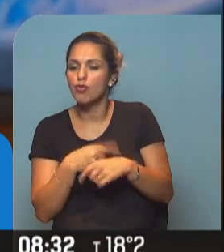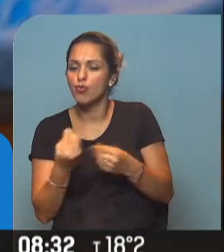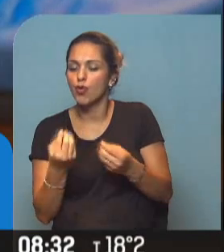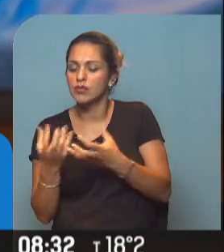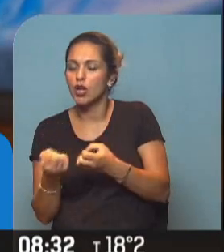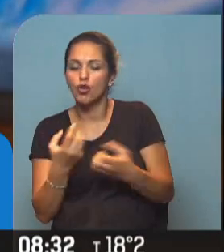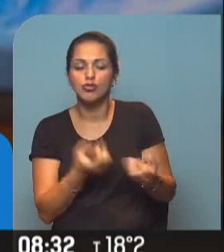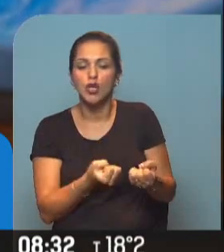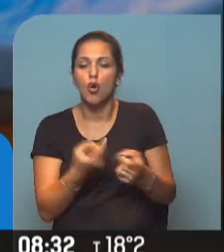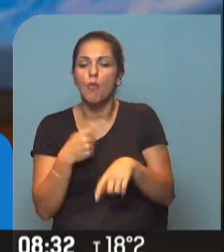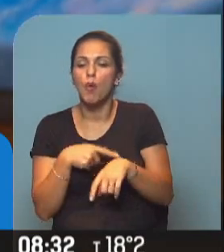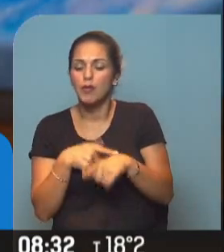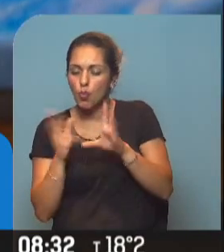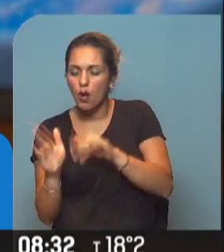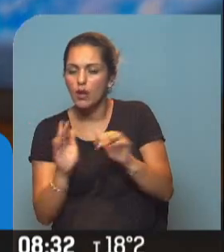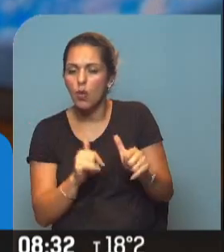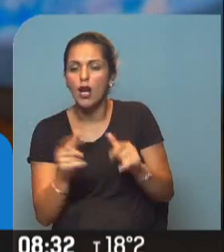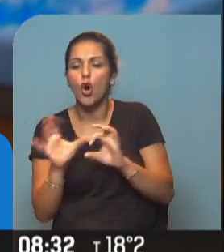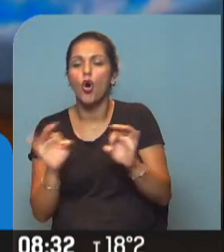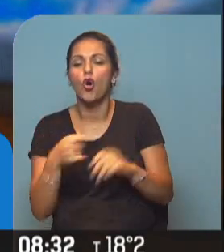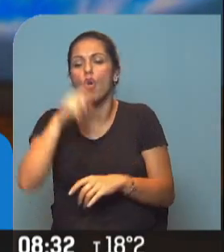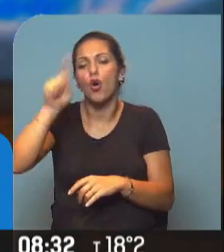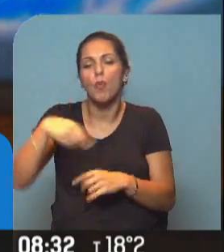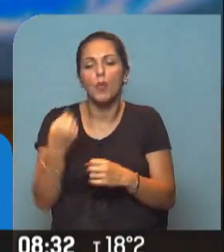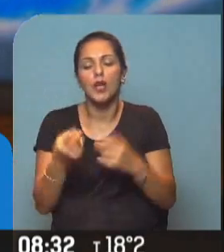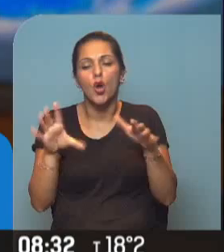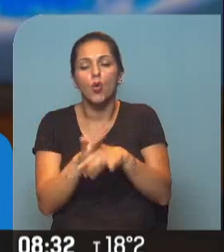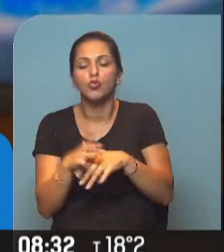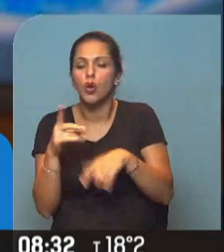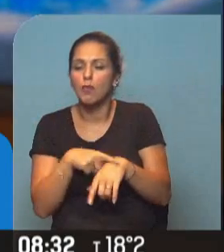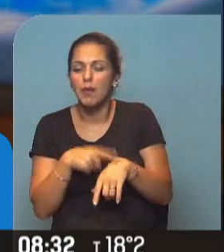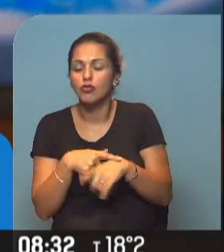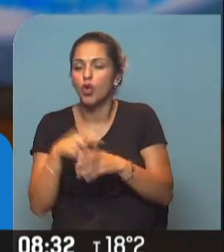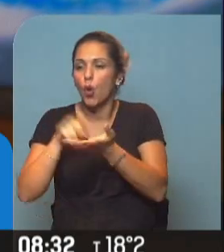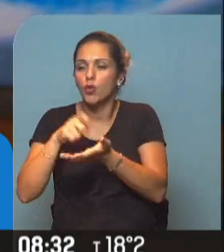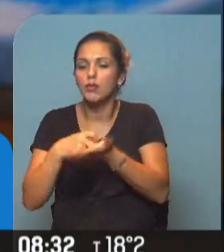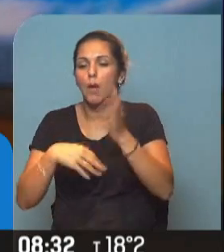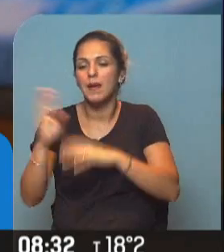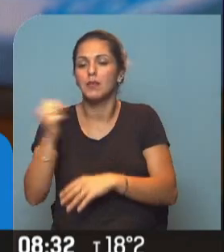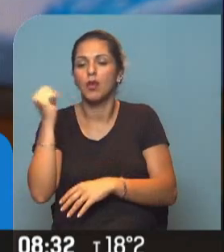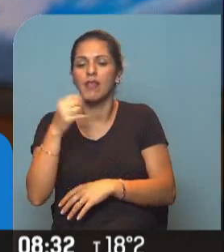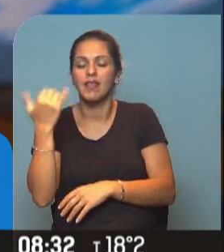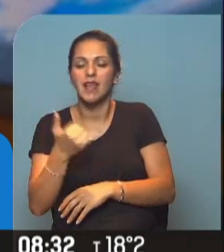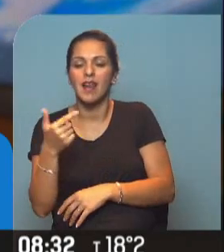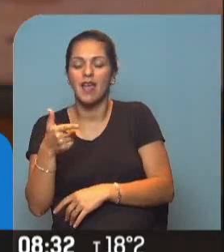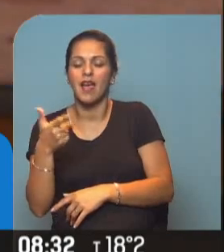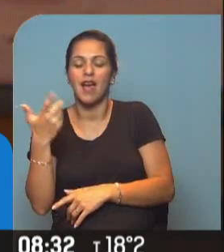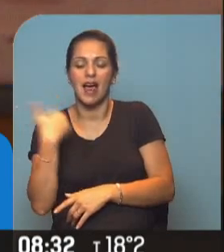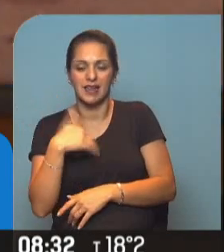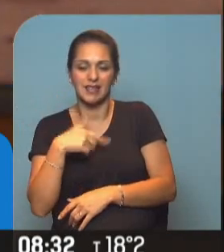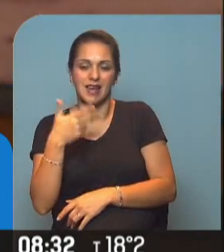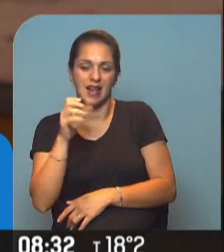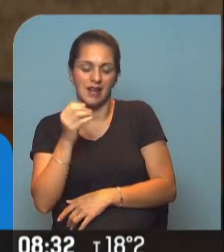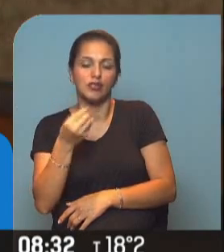y se produjo esta sequía en el momento que el cultivo más importante que tiene argentina que es la soja la